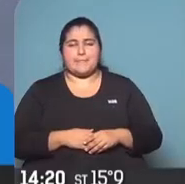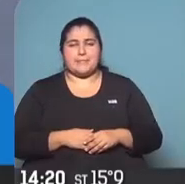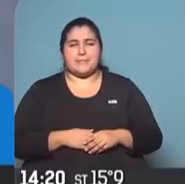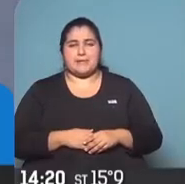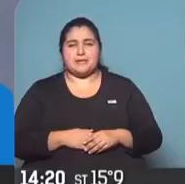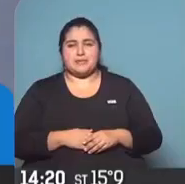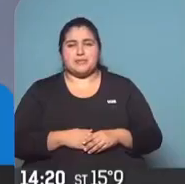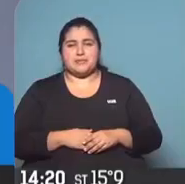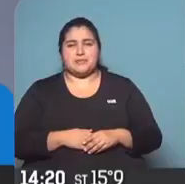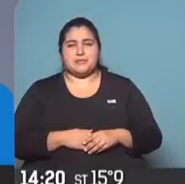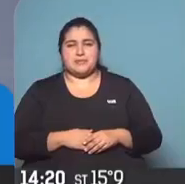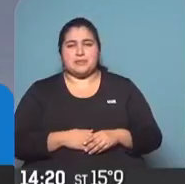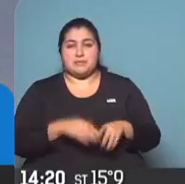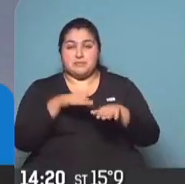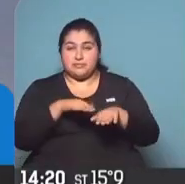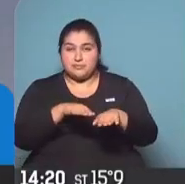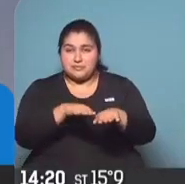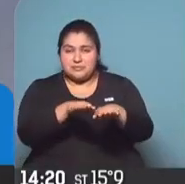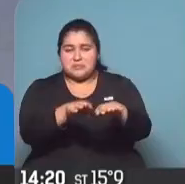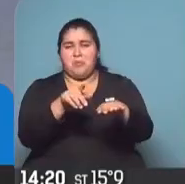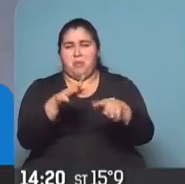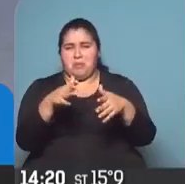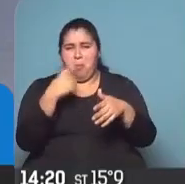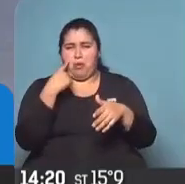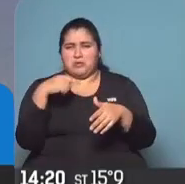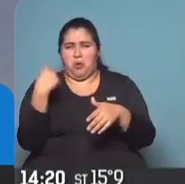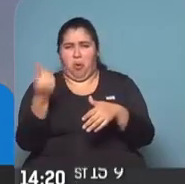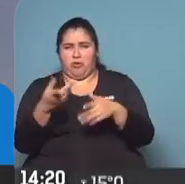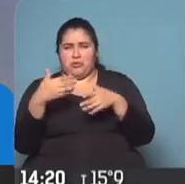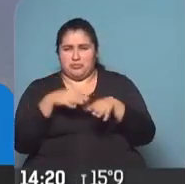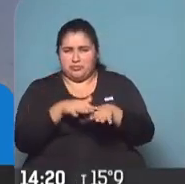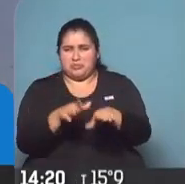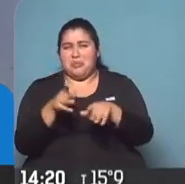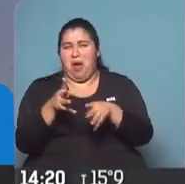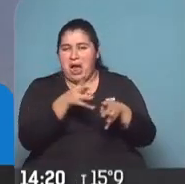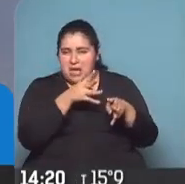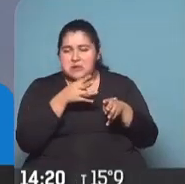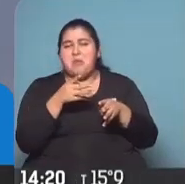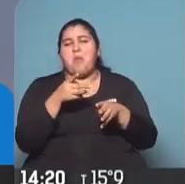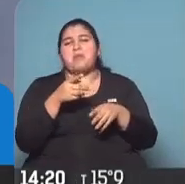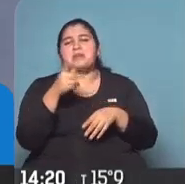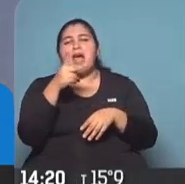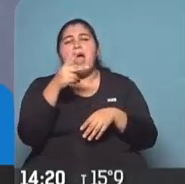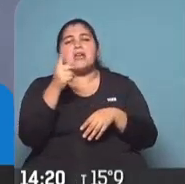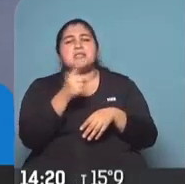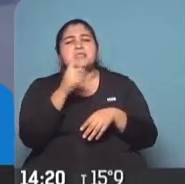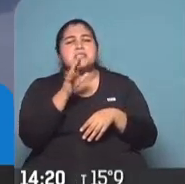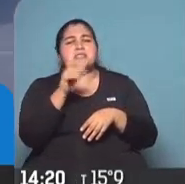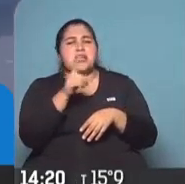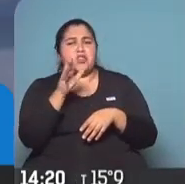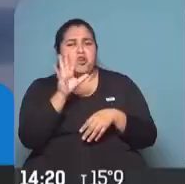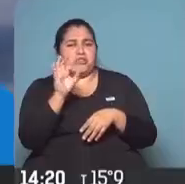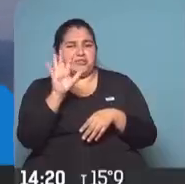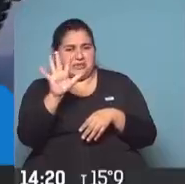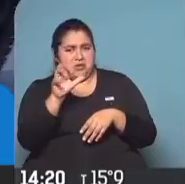hace su paso frente al mar y cosa aproximándose los vehículos de combate están haciendo 5 este